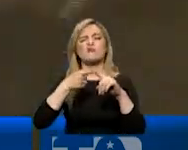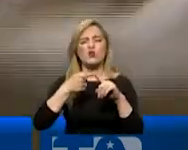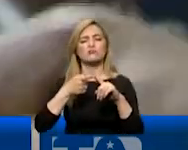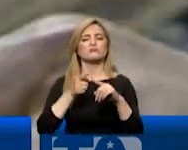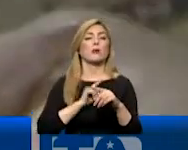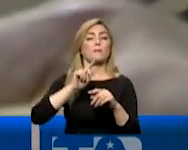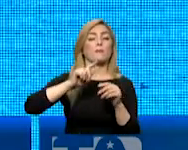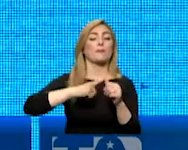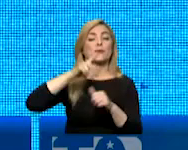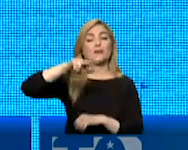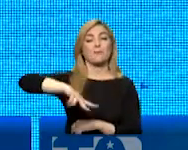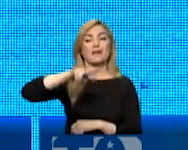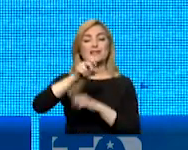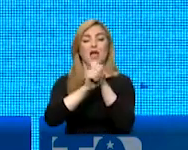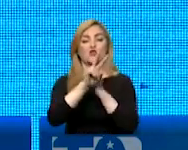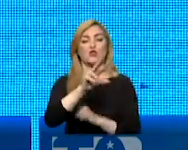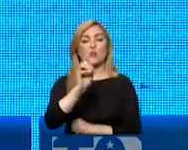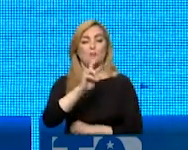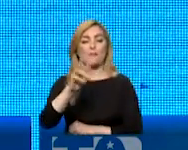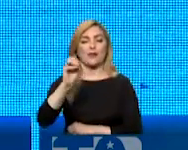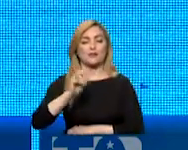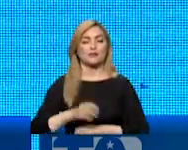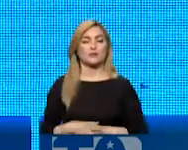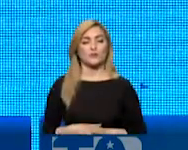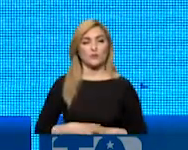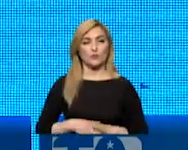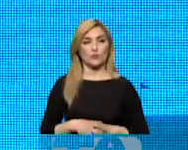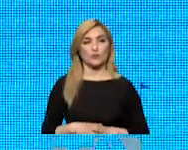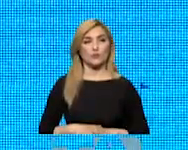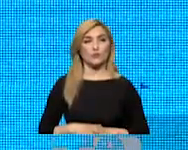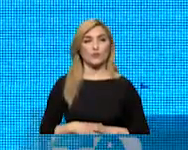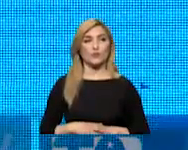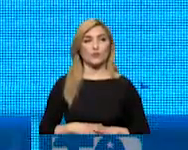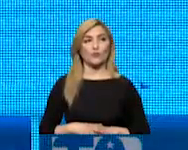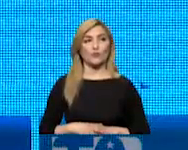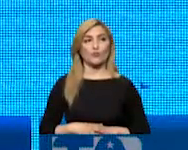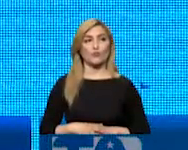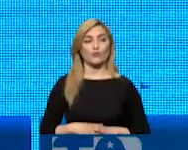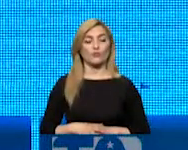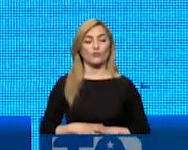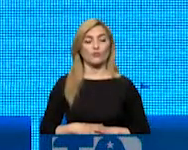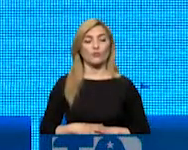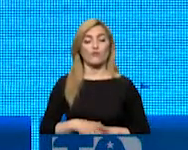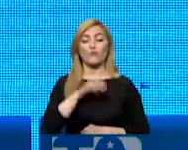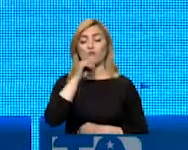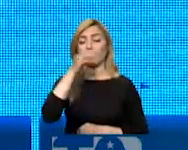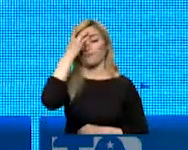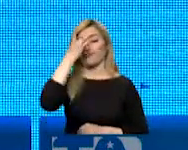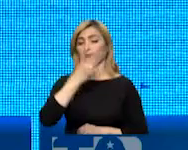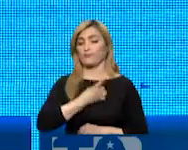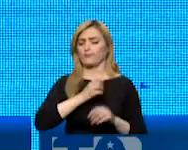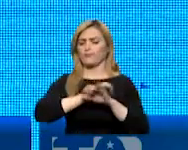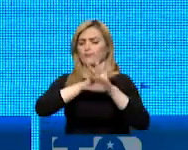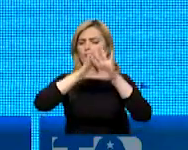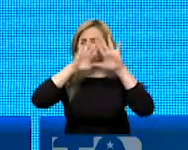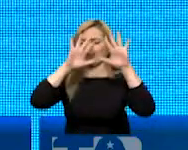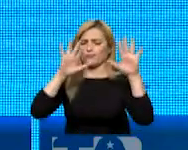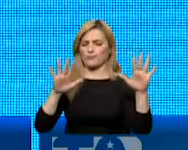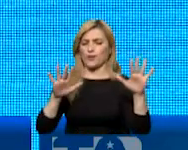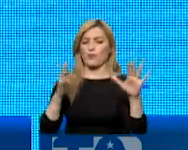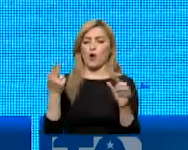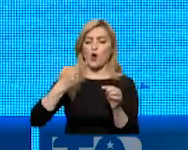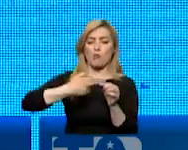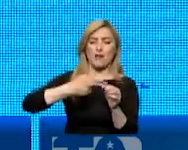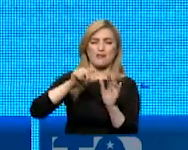trimestre del 2020. Vuelvo a recalcar, no volveremos a tomar una decisión mientras no estemos claros de que